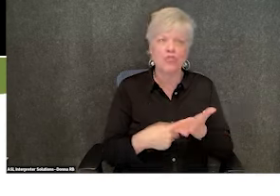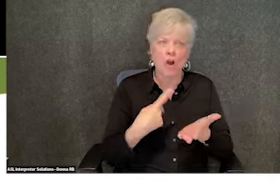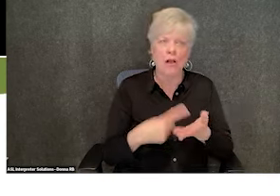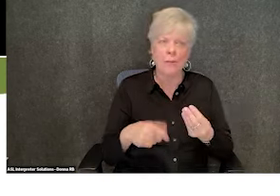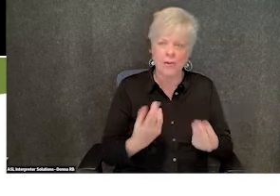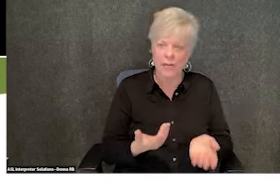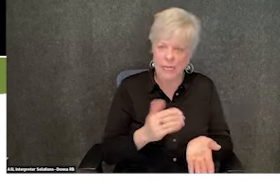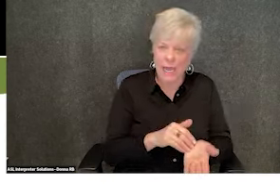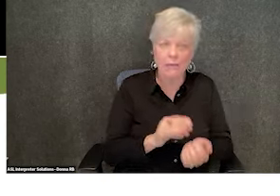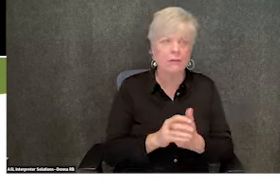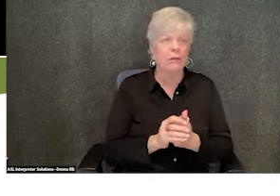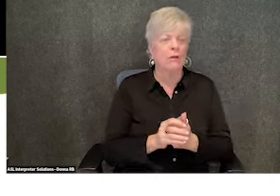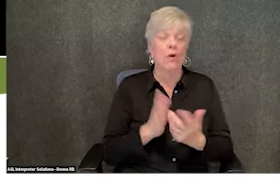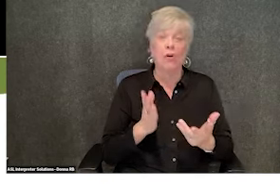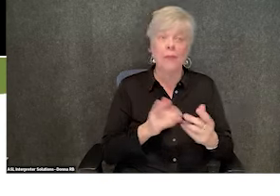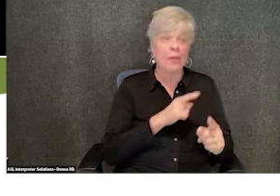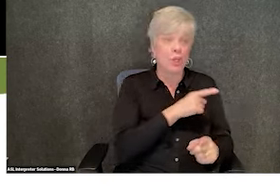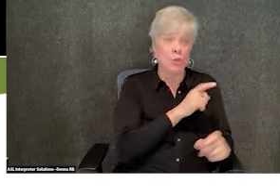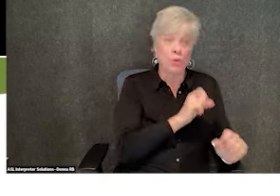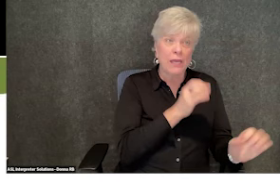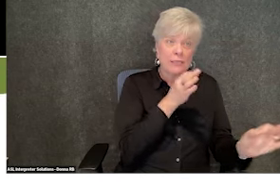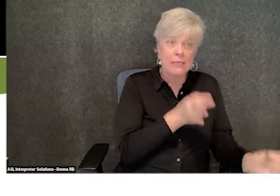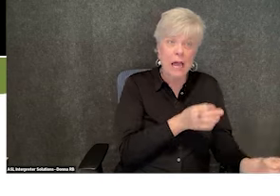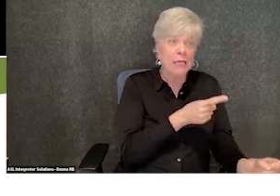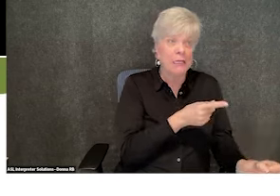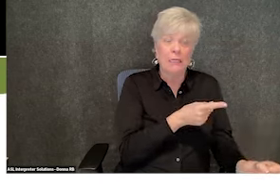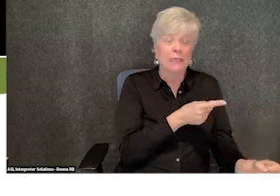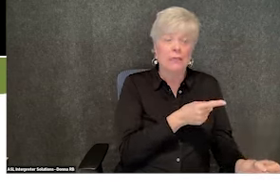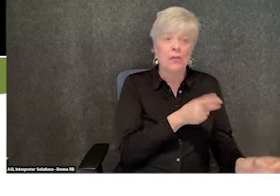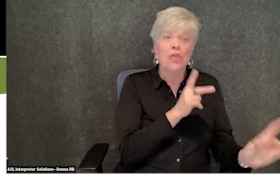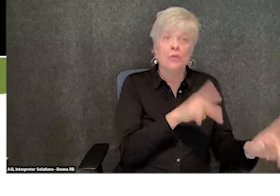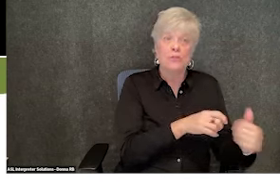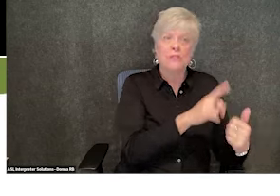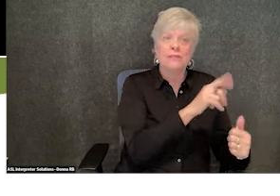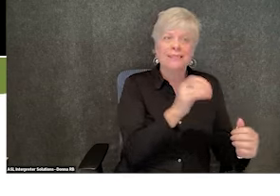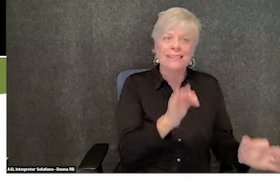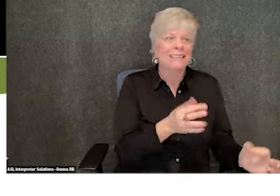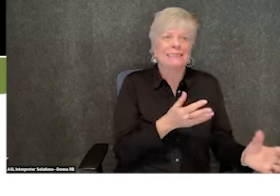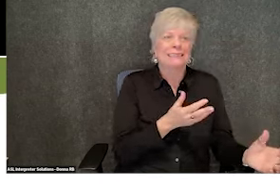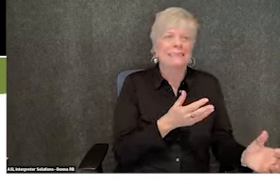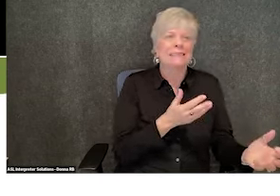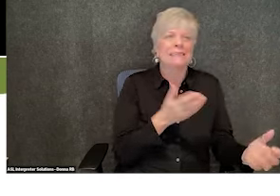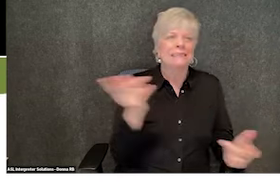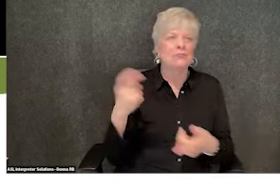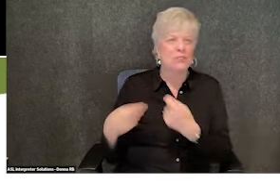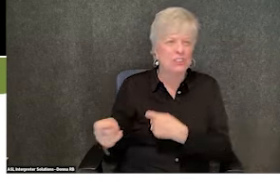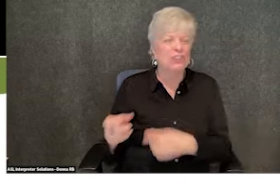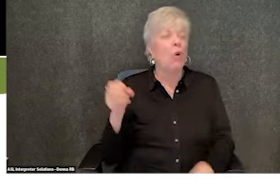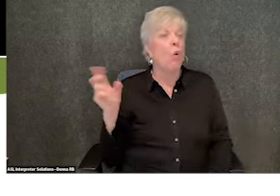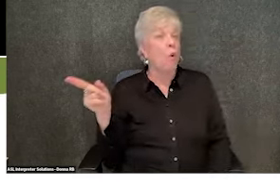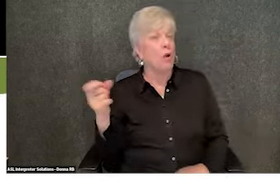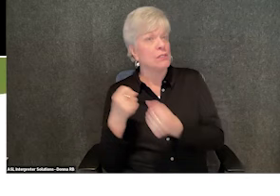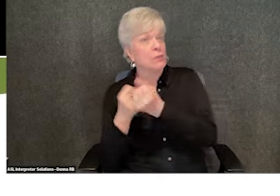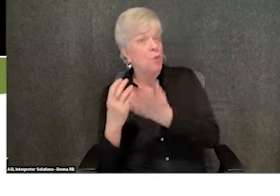renovarlo o pueden revisarlo o usted o el apoyador, el que puede decidir en algún